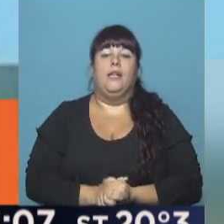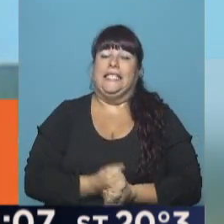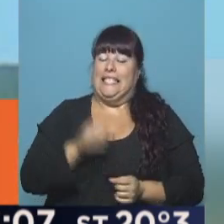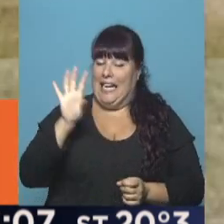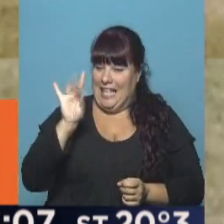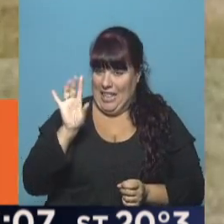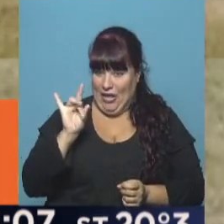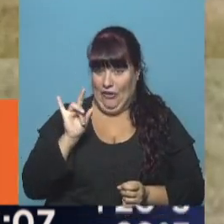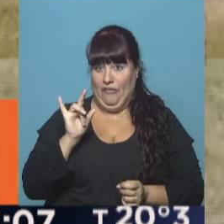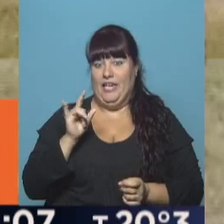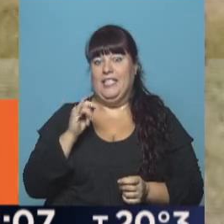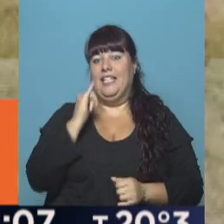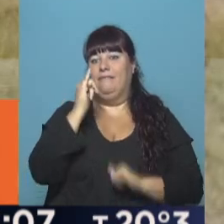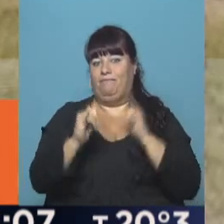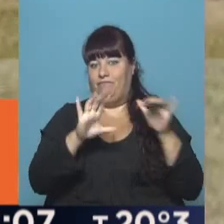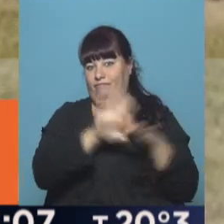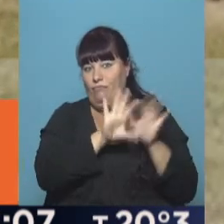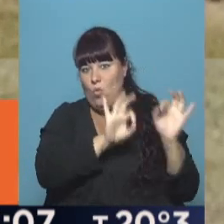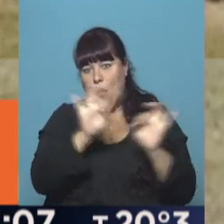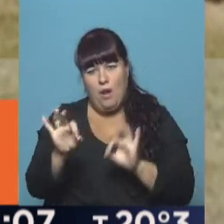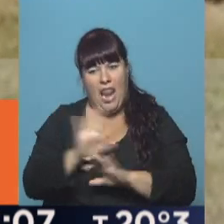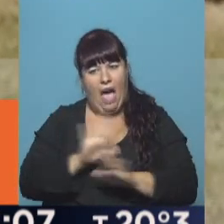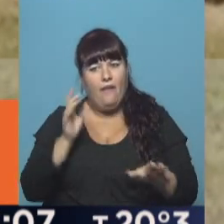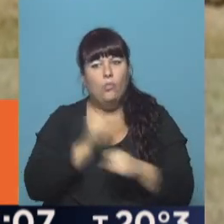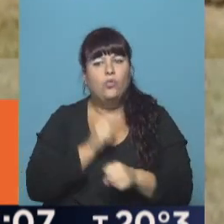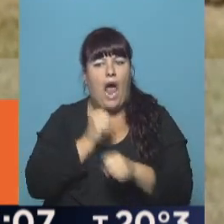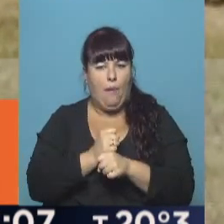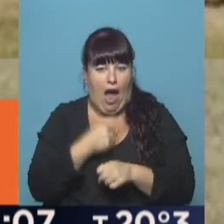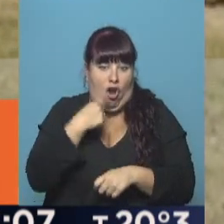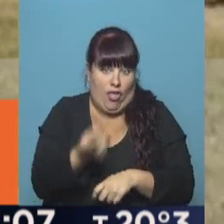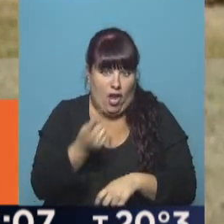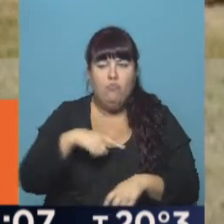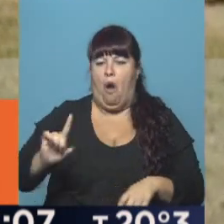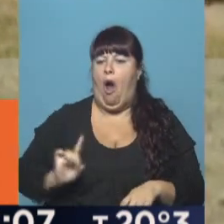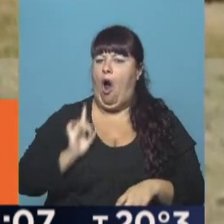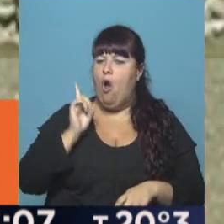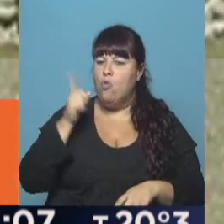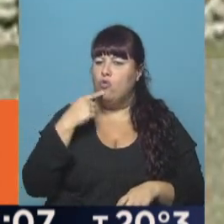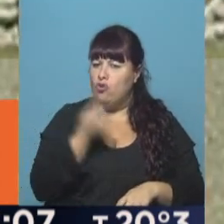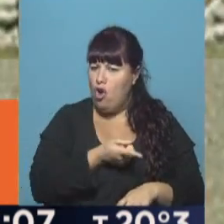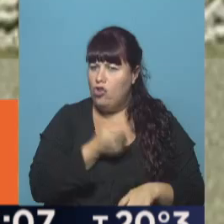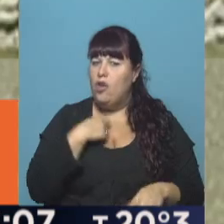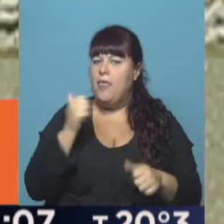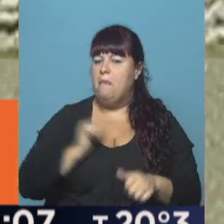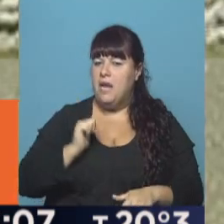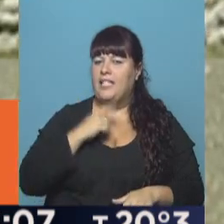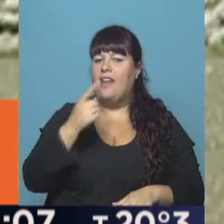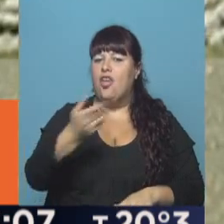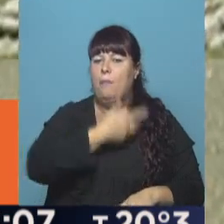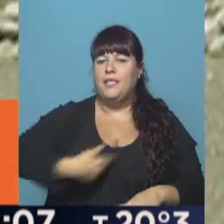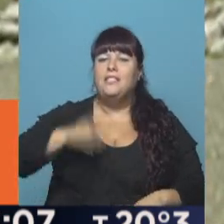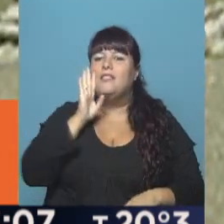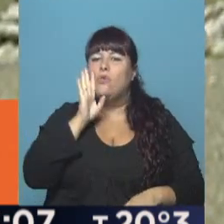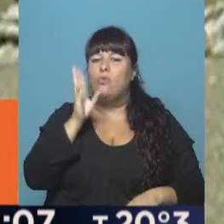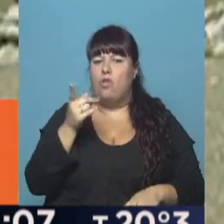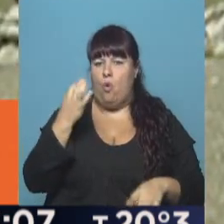poder reproducir los textuales, pero es realmente un gran trabajo, dijeron. Estamos muy orgullosos de nuestro ejército, dijo el presidente de Estados